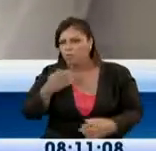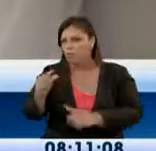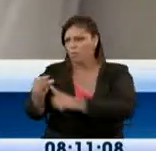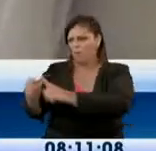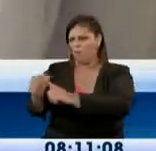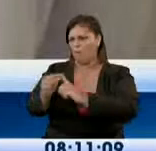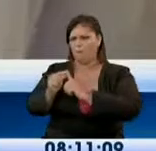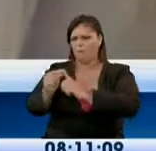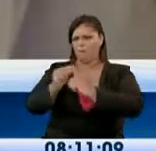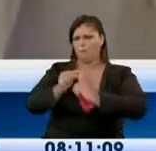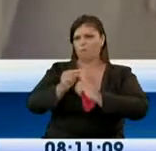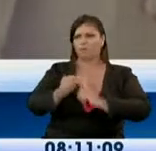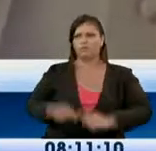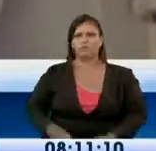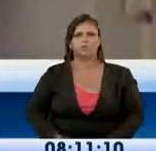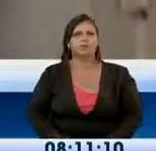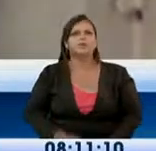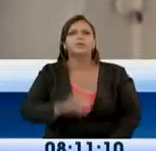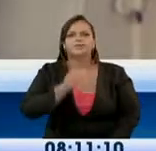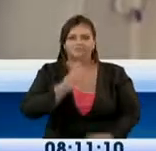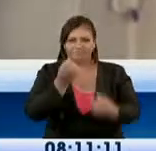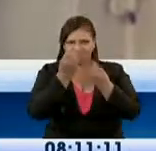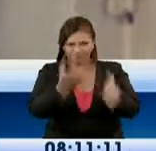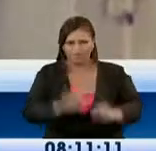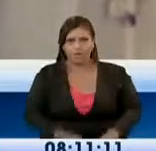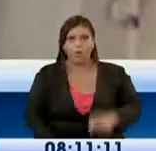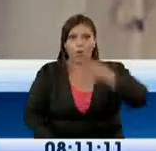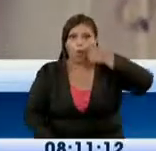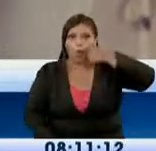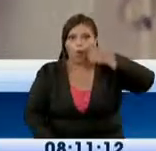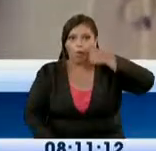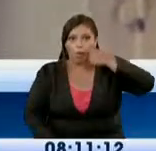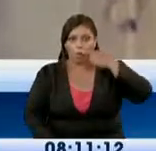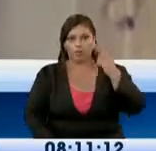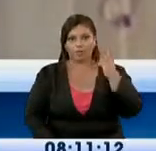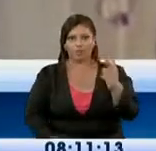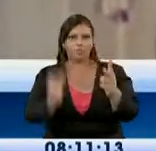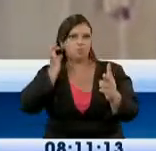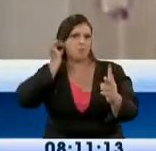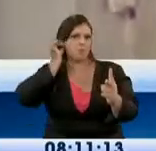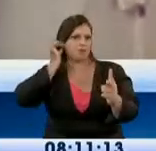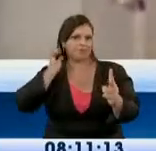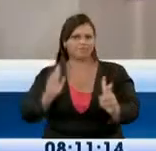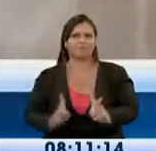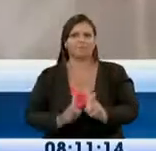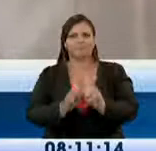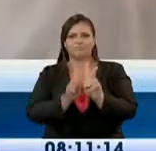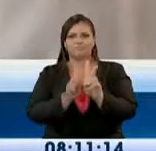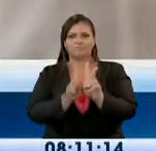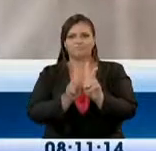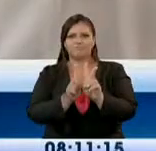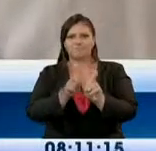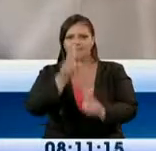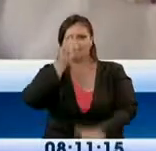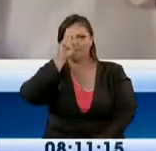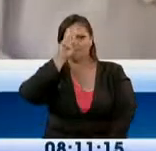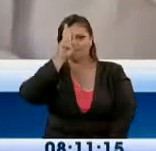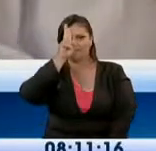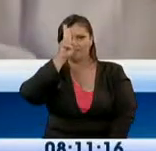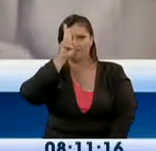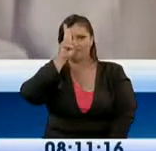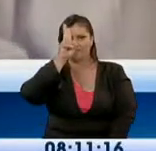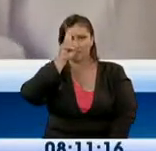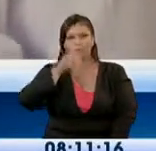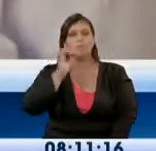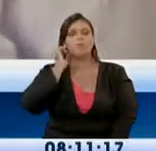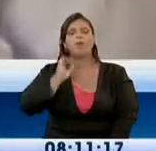siempre andan dos hombres y una mujer. ¿Ya? Y la mujer es la que coge y empuja al resto y el otro le mete la mano. O si no, cuando